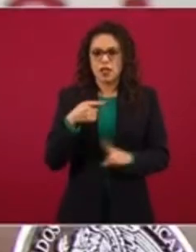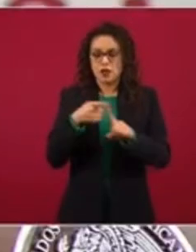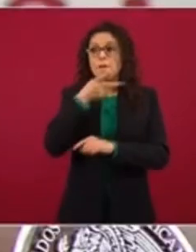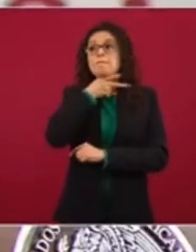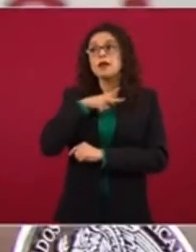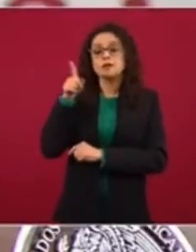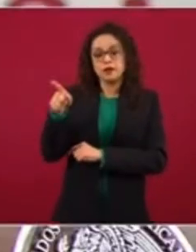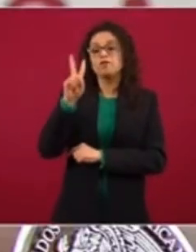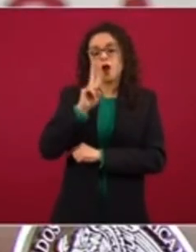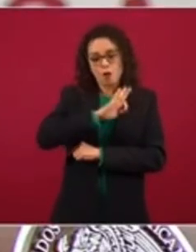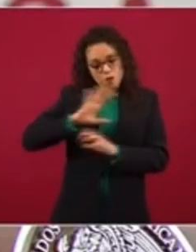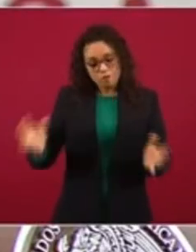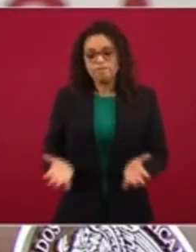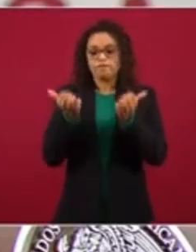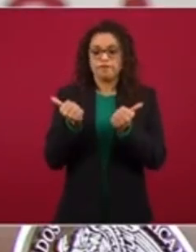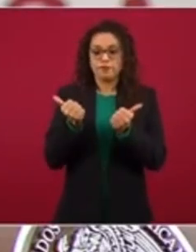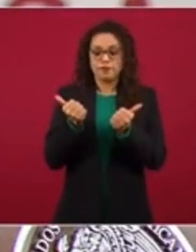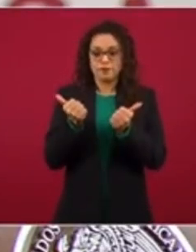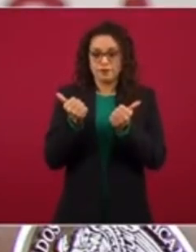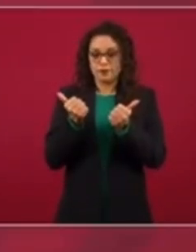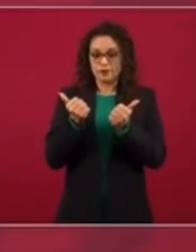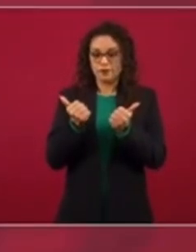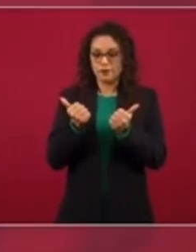estamos rescatando de dos